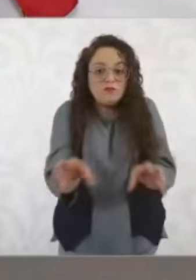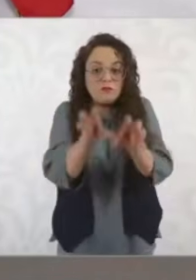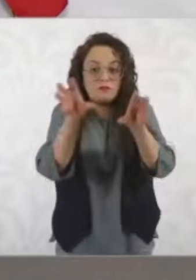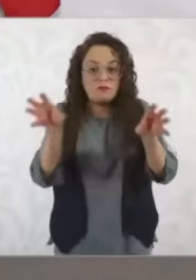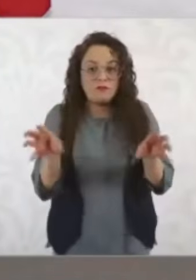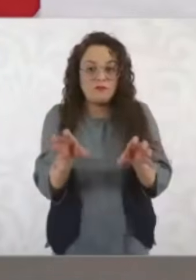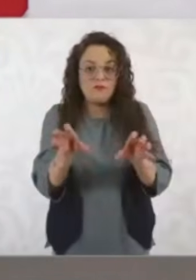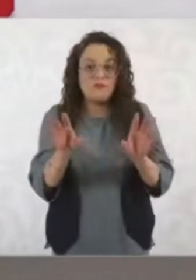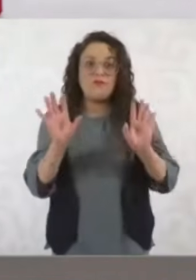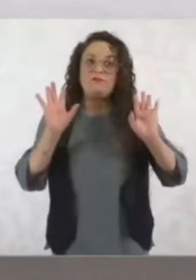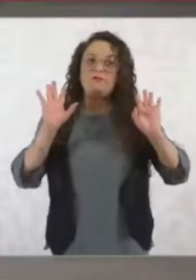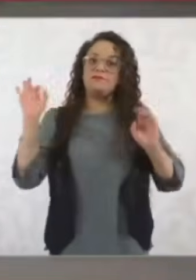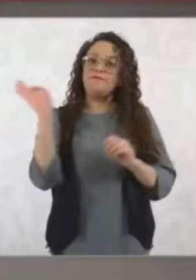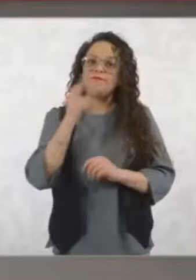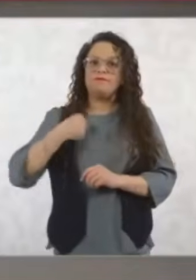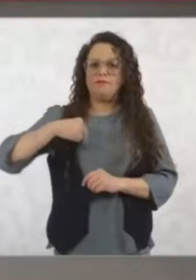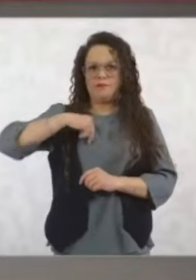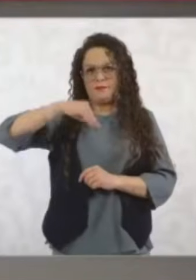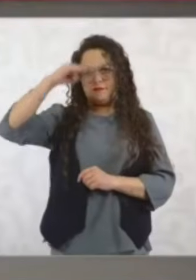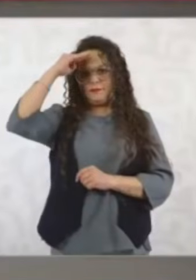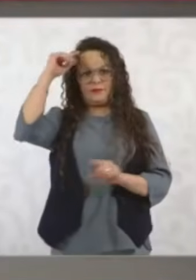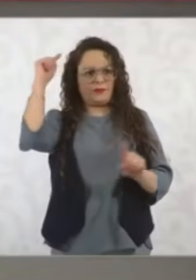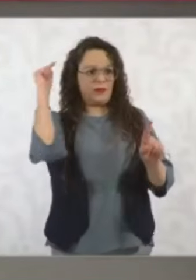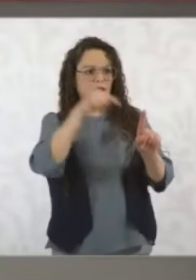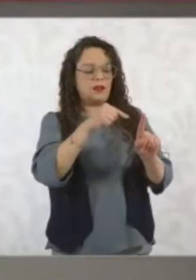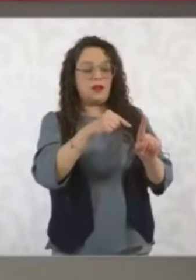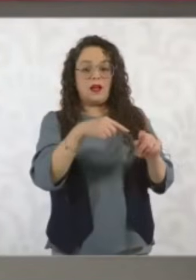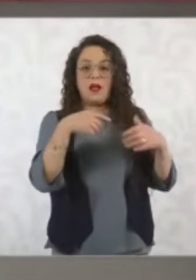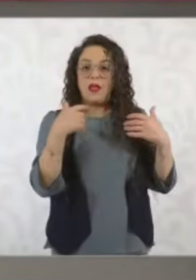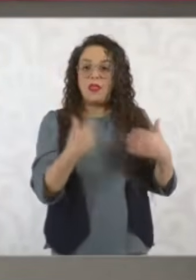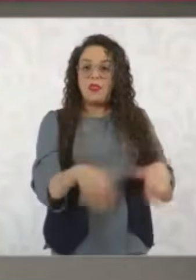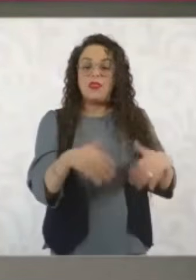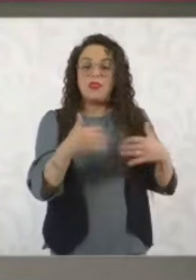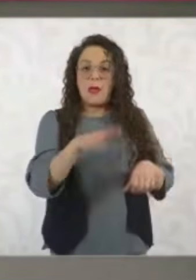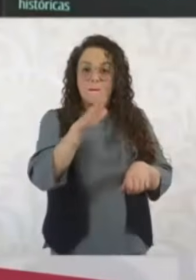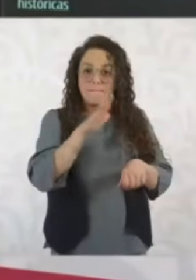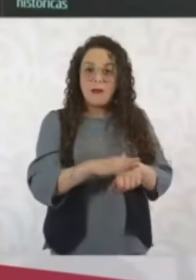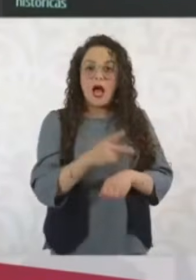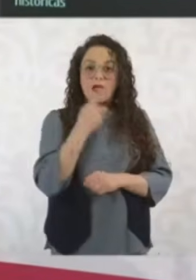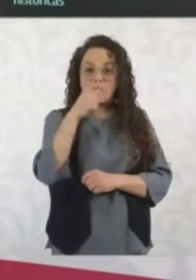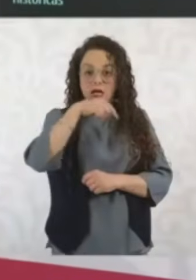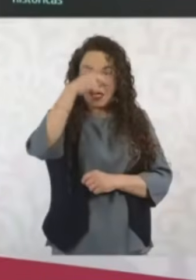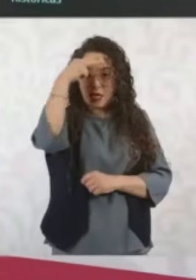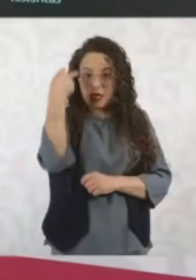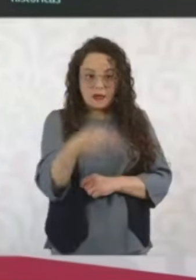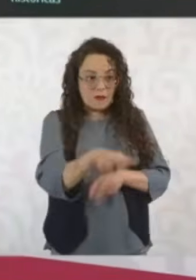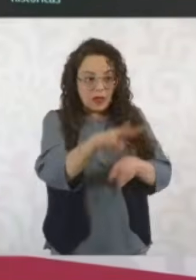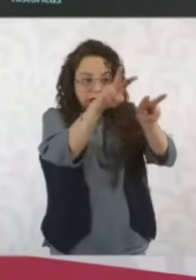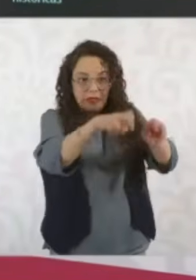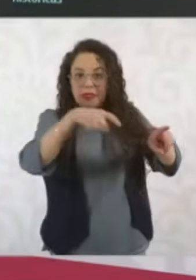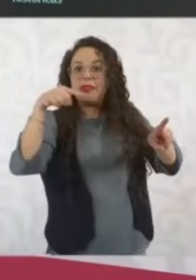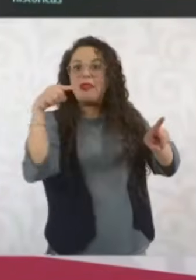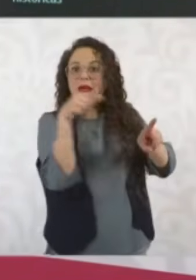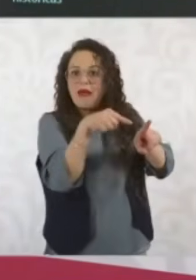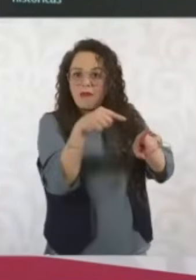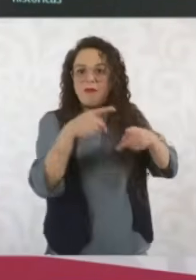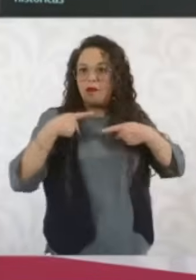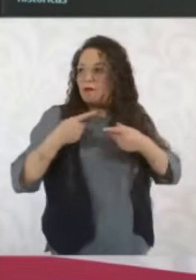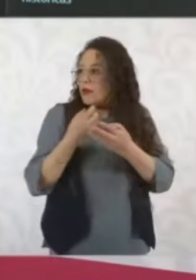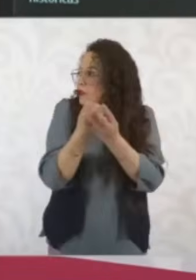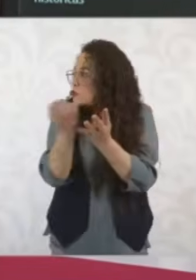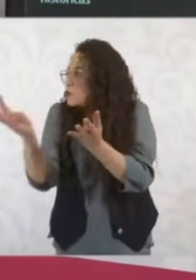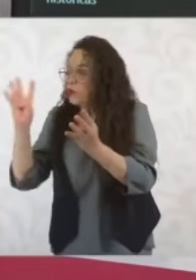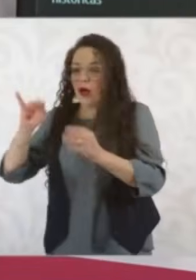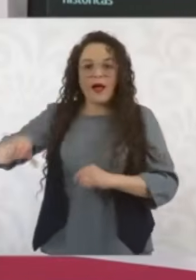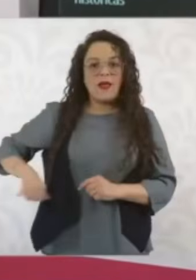falsa apreciación de que ese es el tema del cual más se está hablando en nuestro país, cuando muy